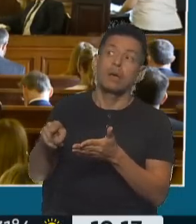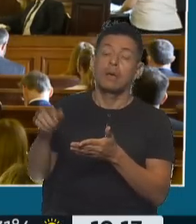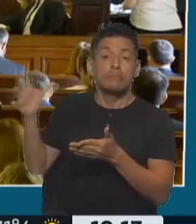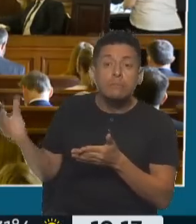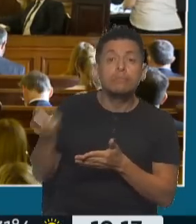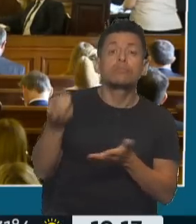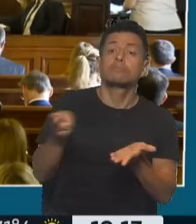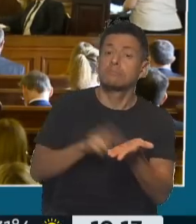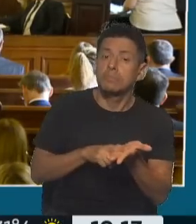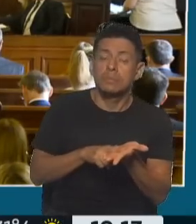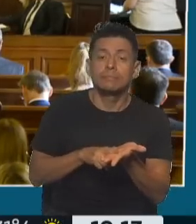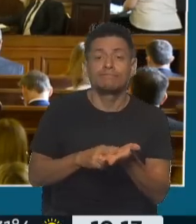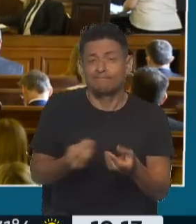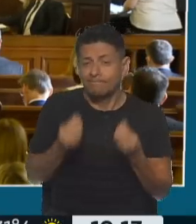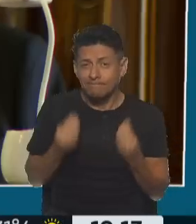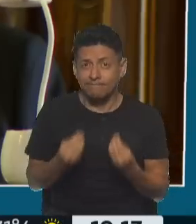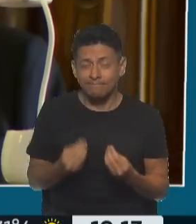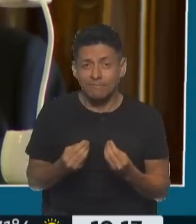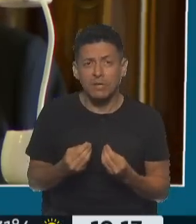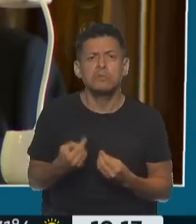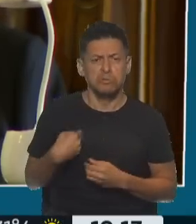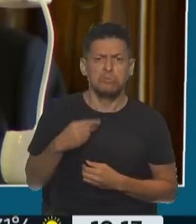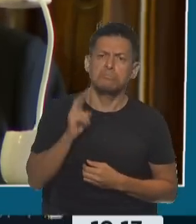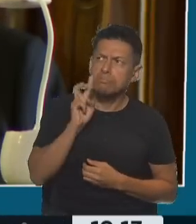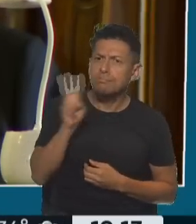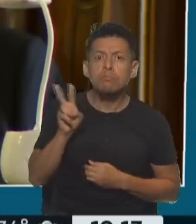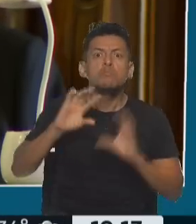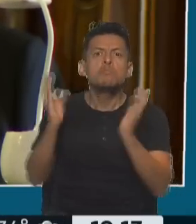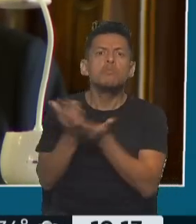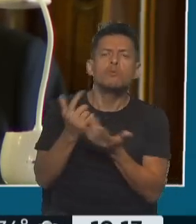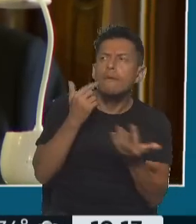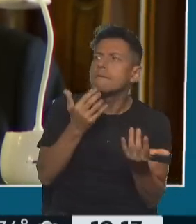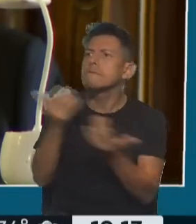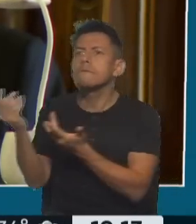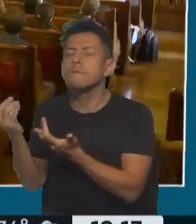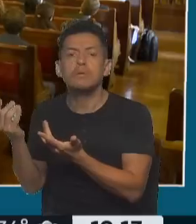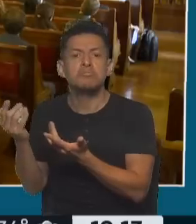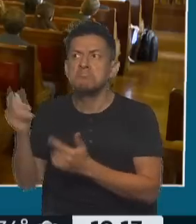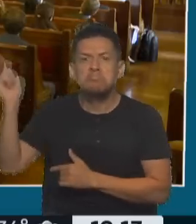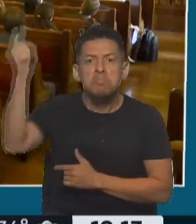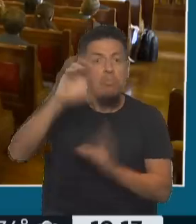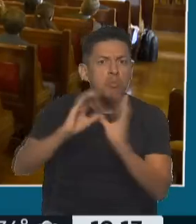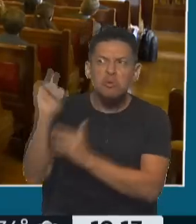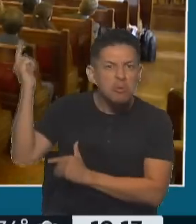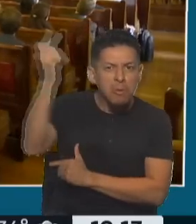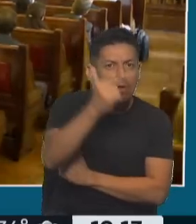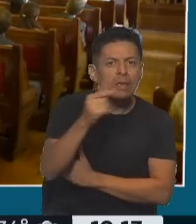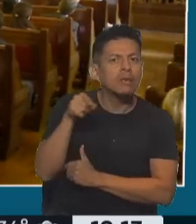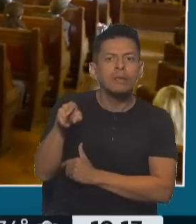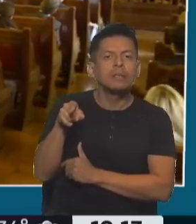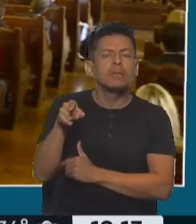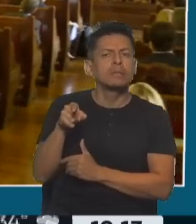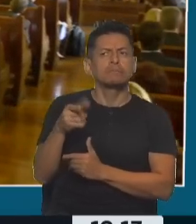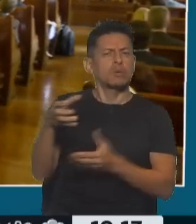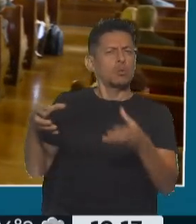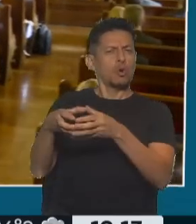no hay tribunal en el mundo, yo me encargué de buscar jurisprudencia, no hay Corte Suprema de Justicia en el mundo que haya resucitado